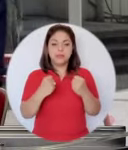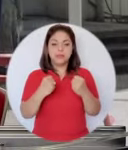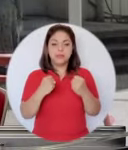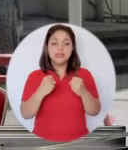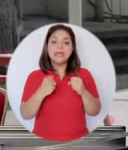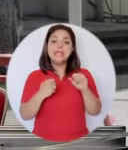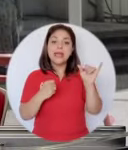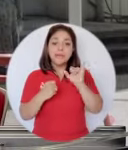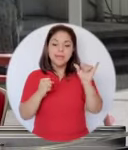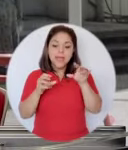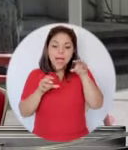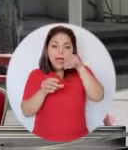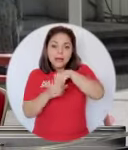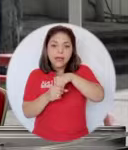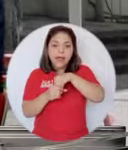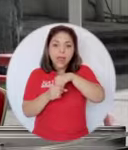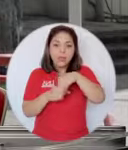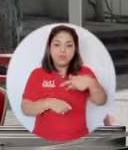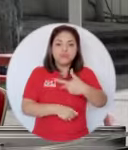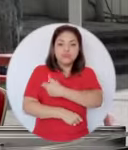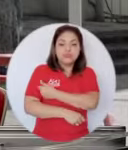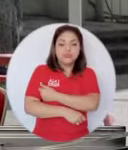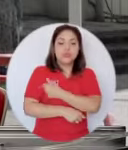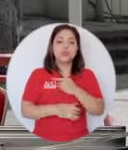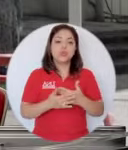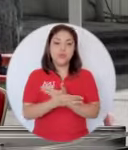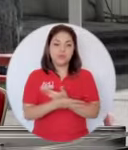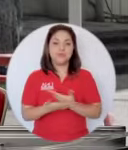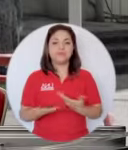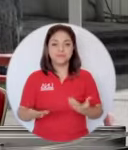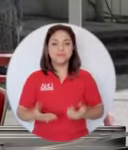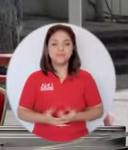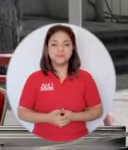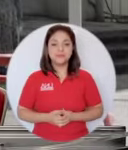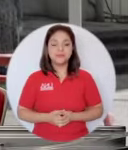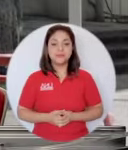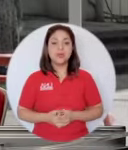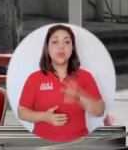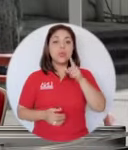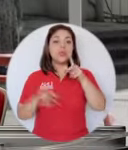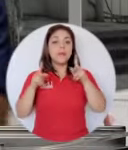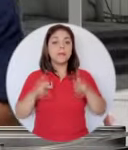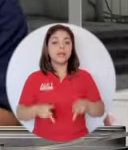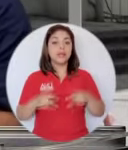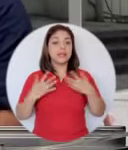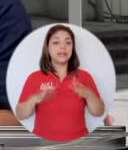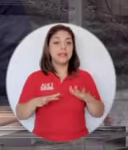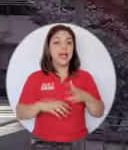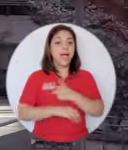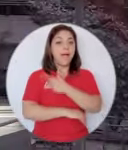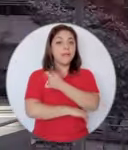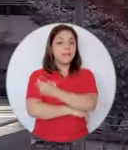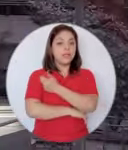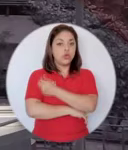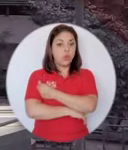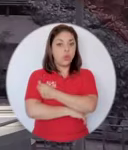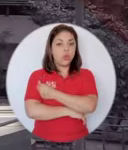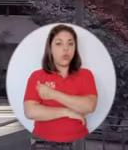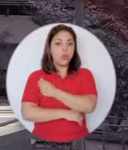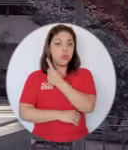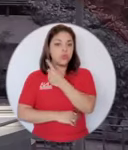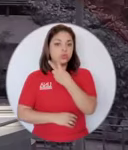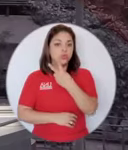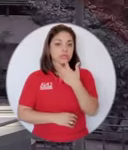le presento este pedacito que es del nuevo. Comience a protegerse contra esto. Una persona que ya se aplicó tercera o